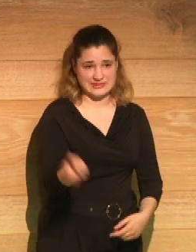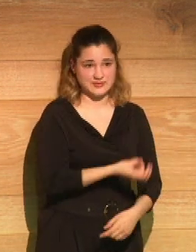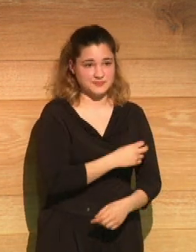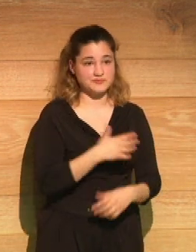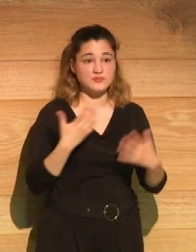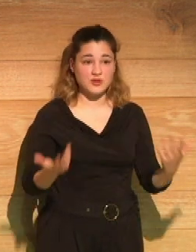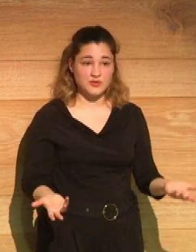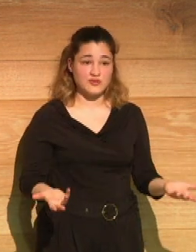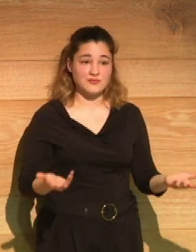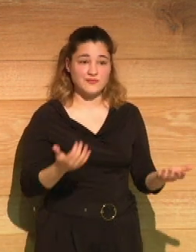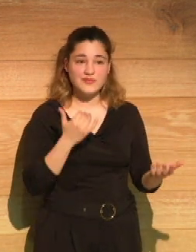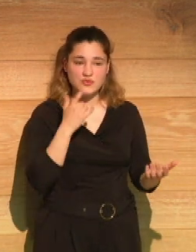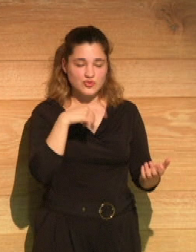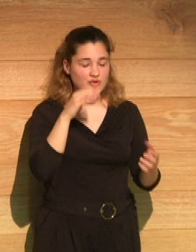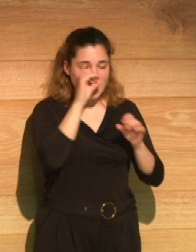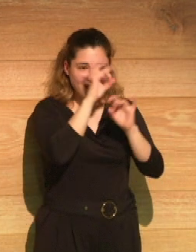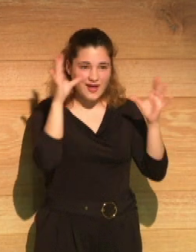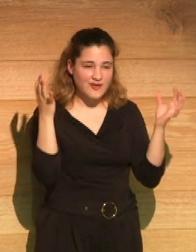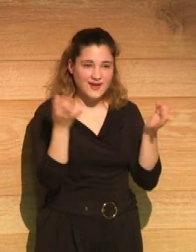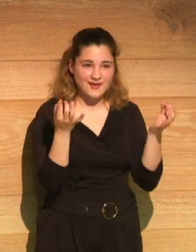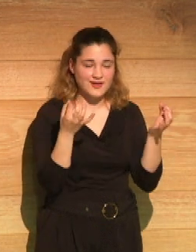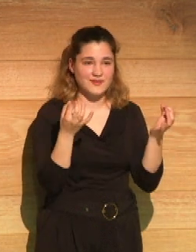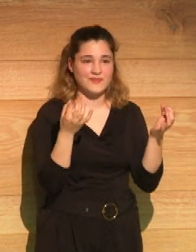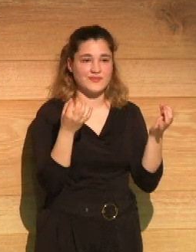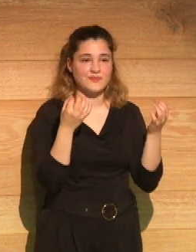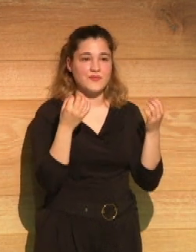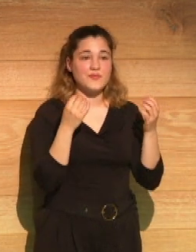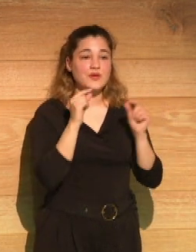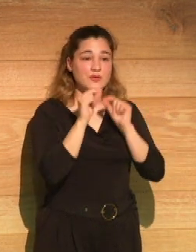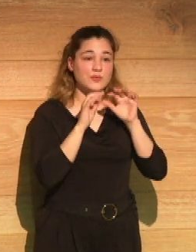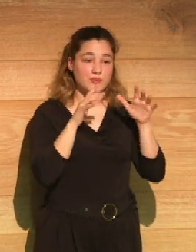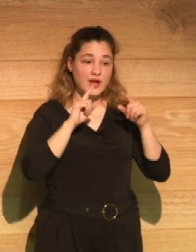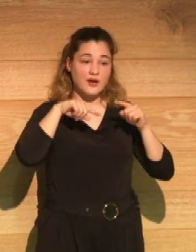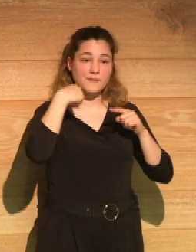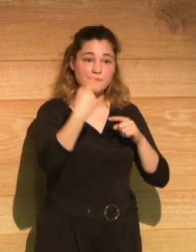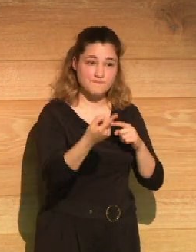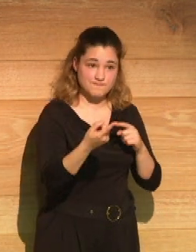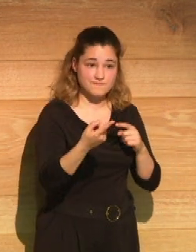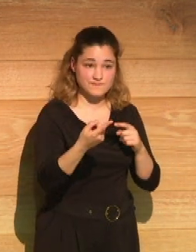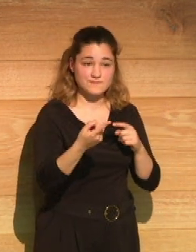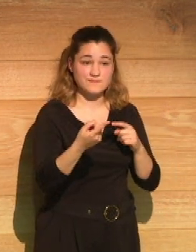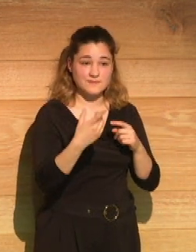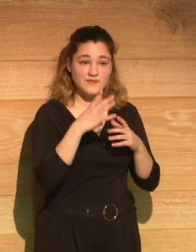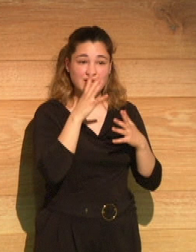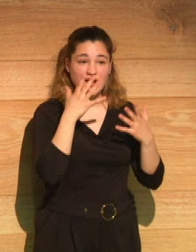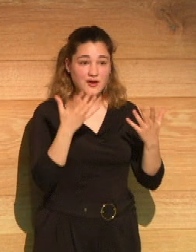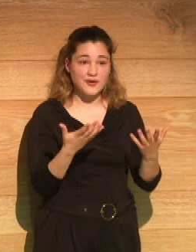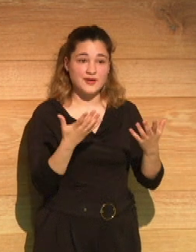Entonces, de algo estamos claros, y es que como resultado de esta pandemia hay un